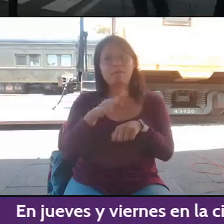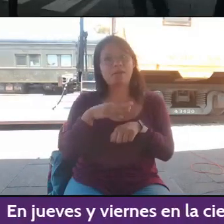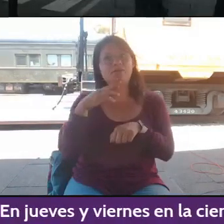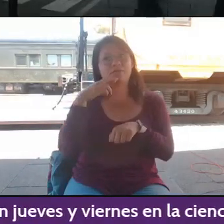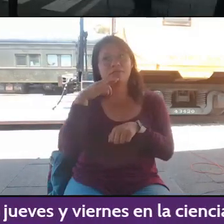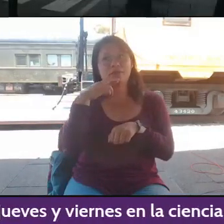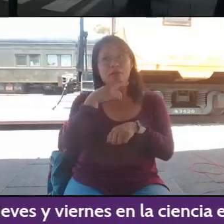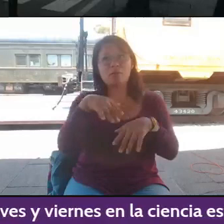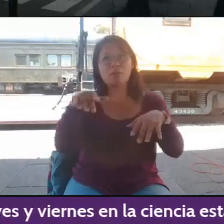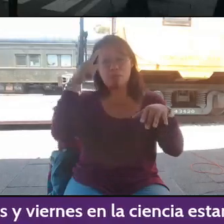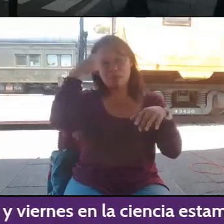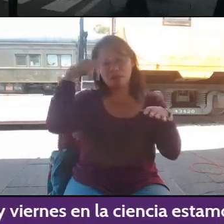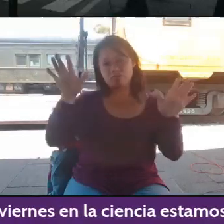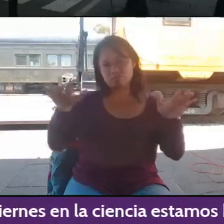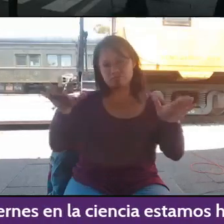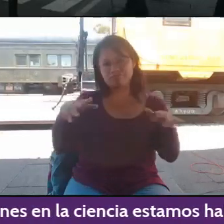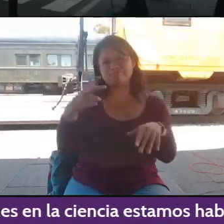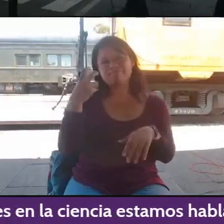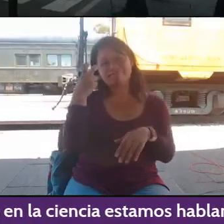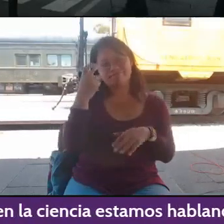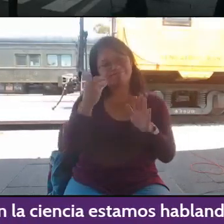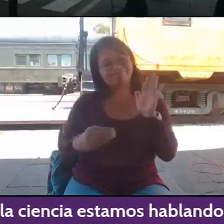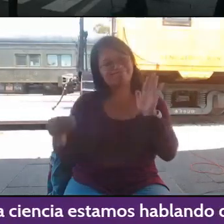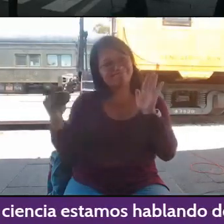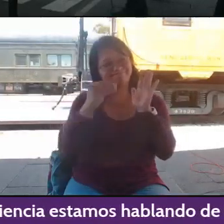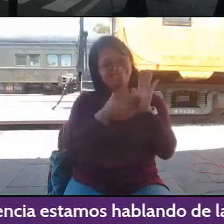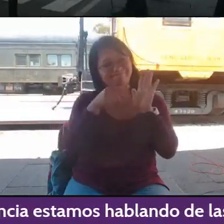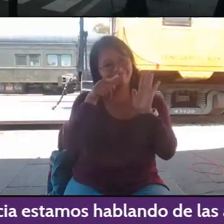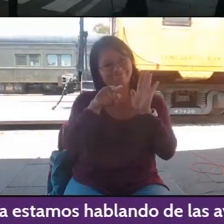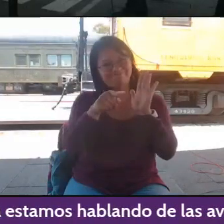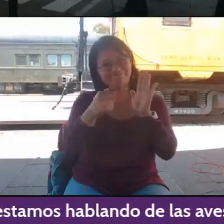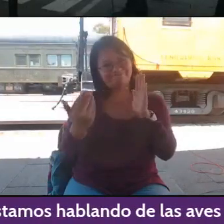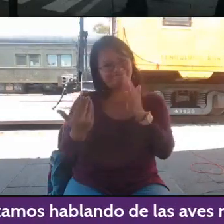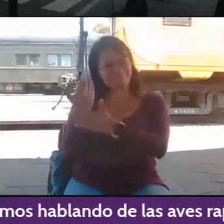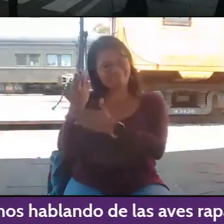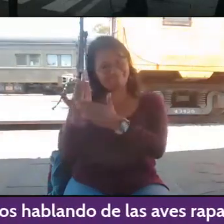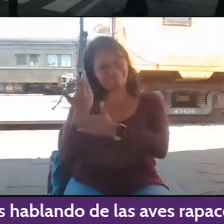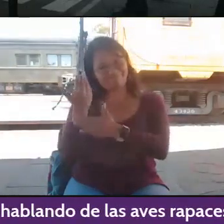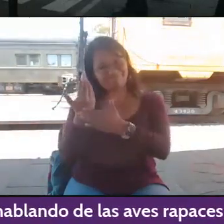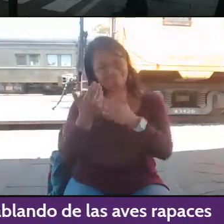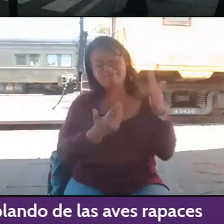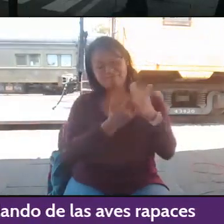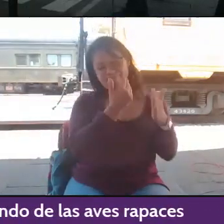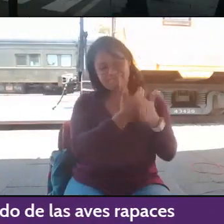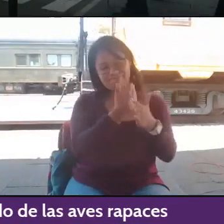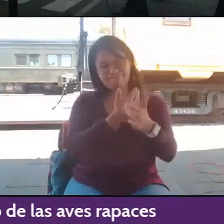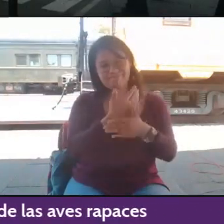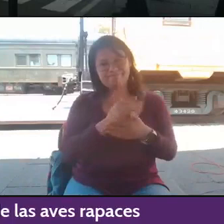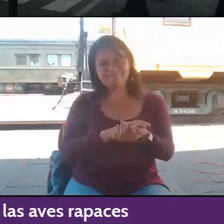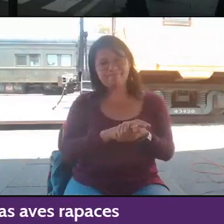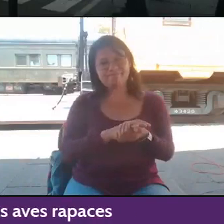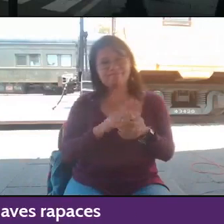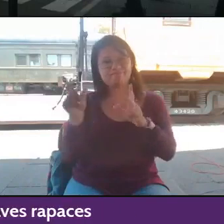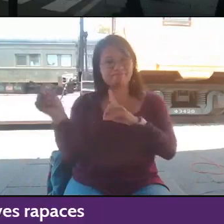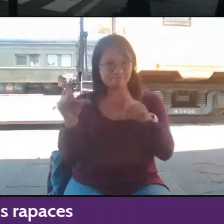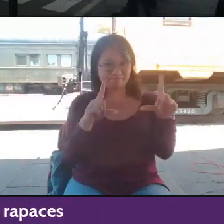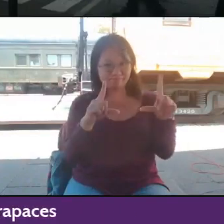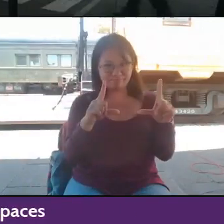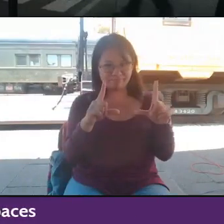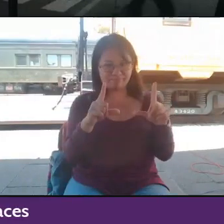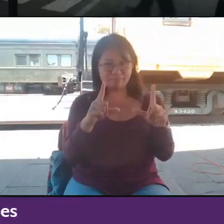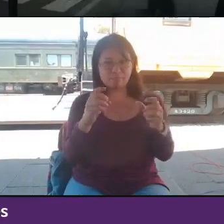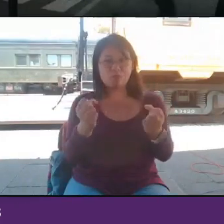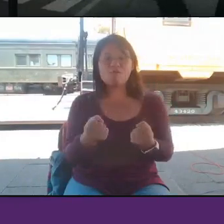¿sale? Entonces, punto para las diurnas. Una más. Van ganando las diurnas. La que sigue. La